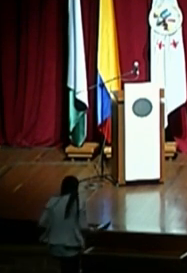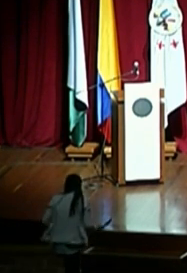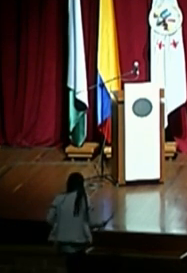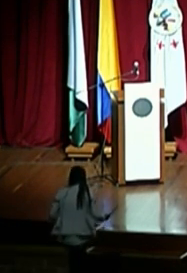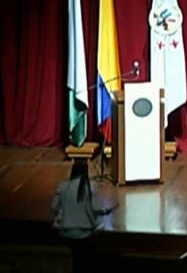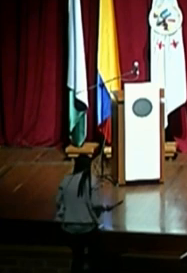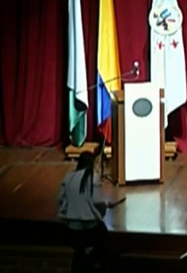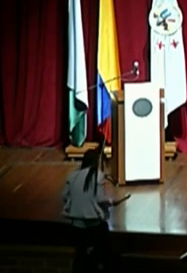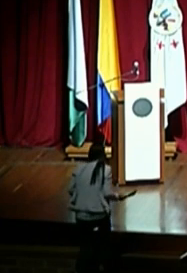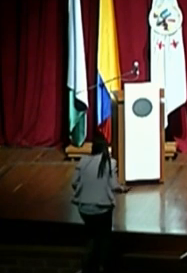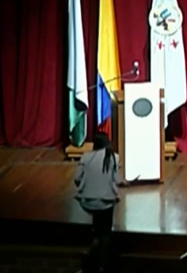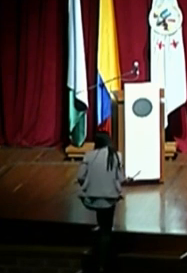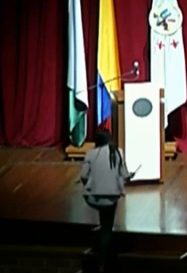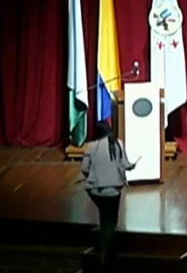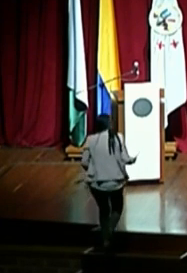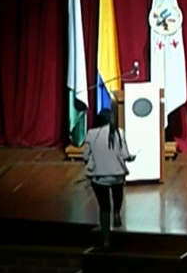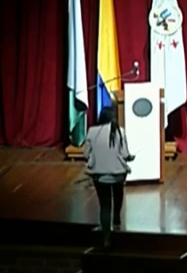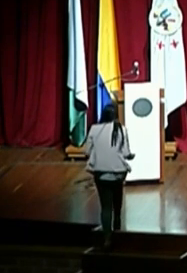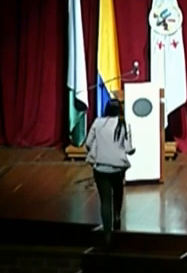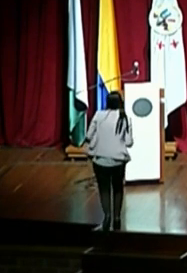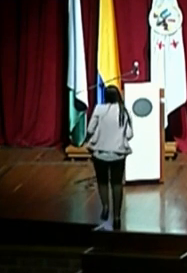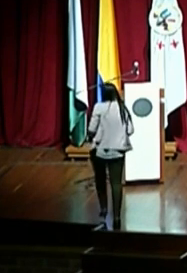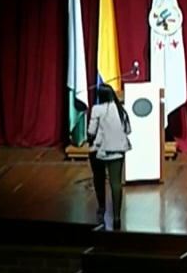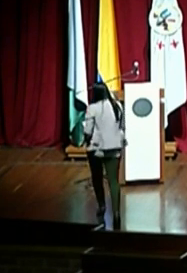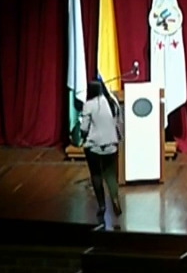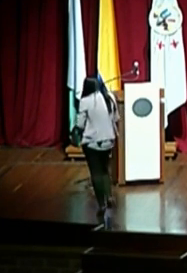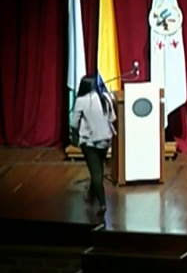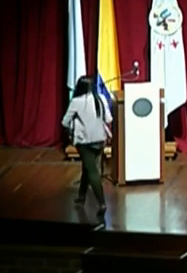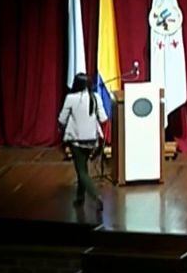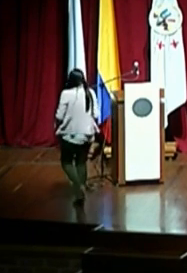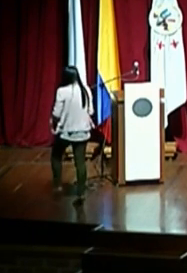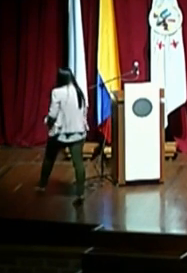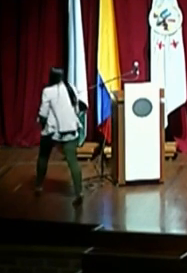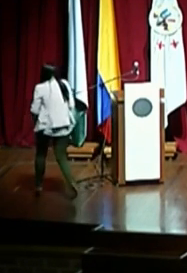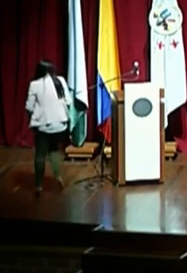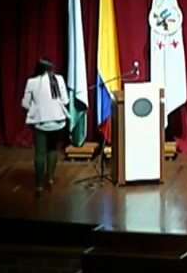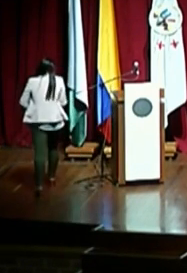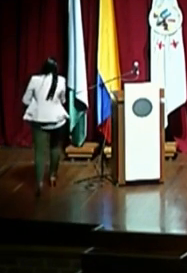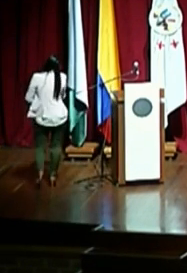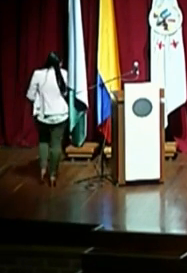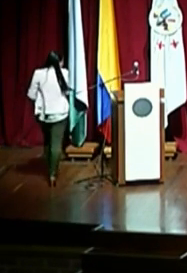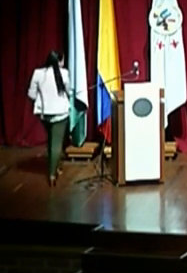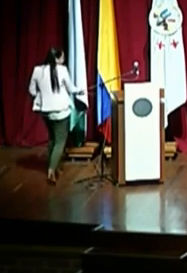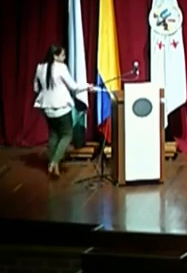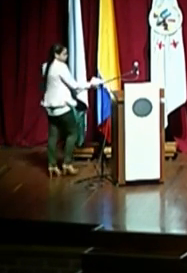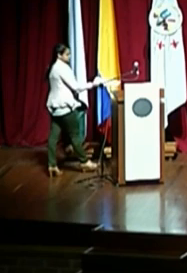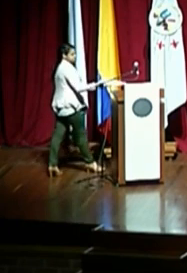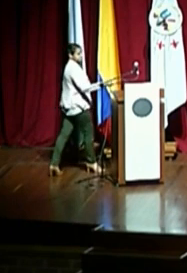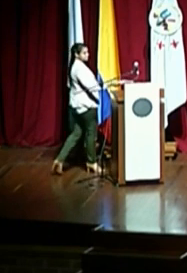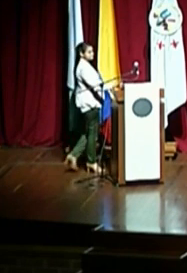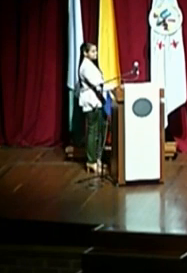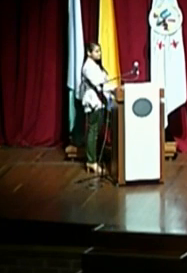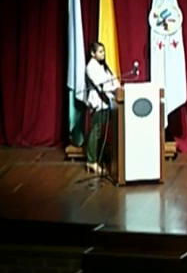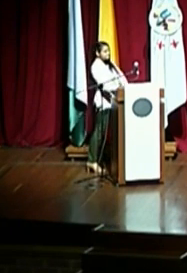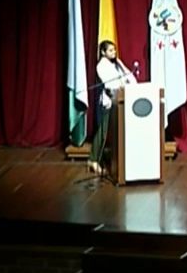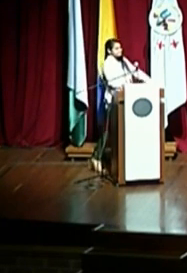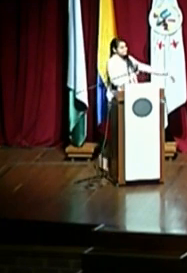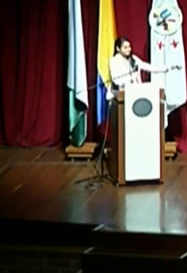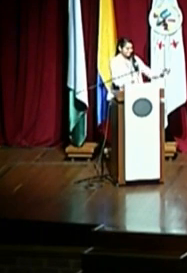módulos. Entonces les doy una calurosa bienvenida a todos y a todas y que disfruten bastante pues este proceso.